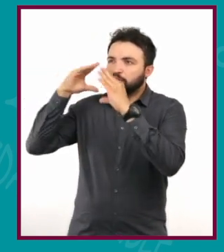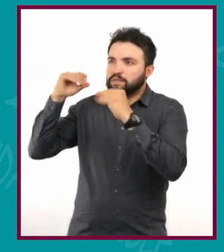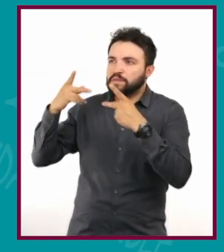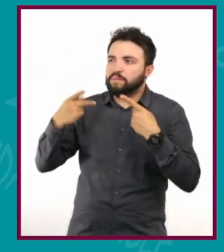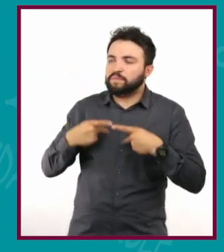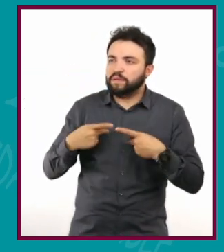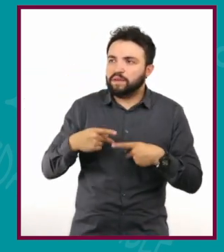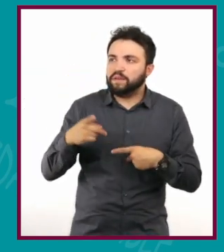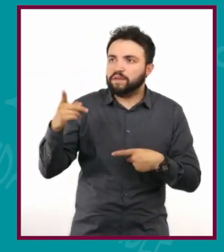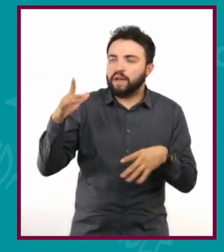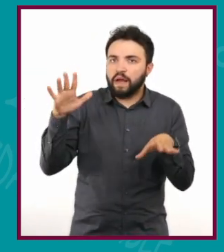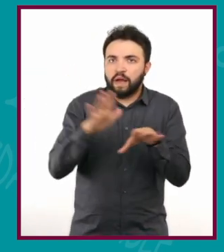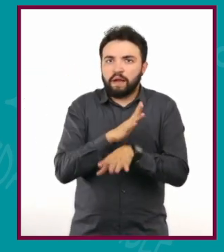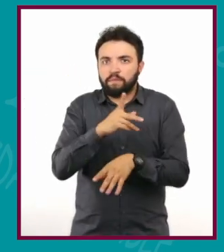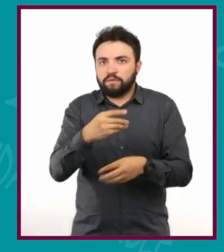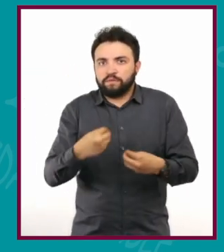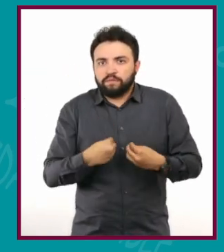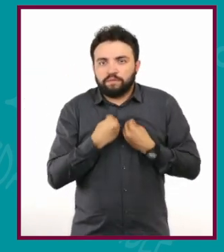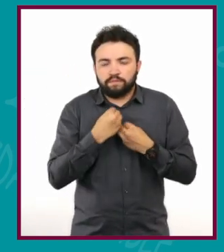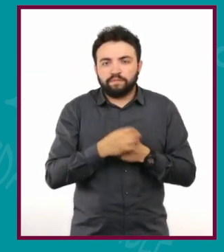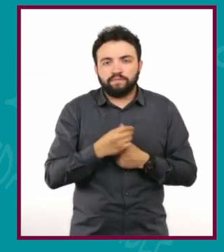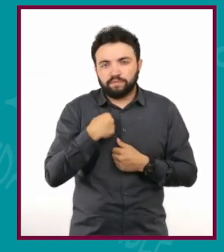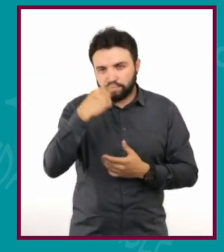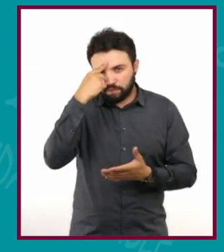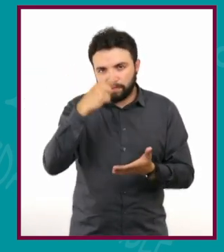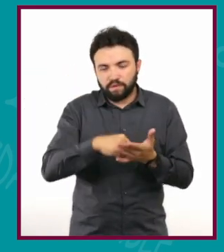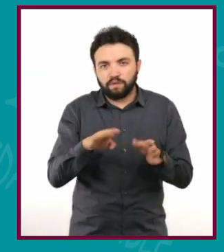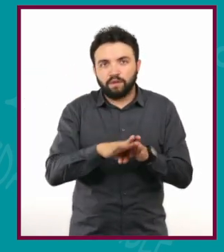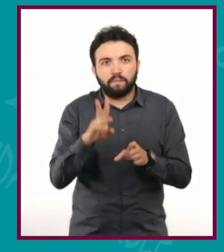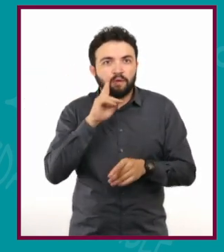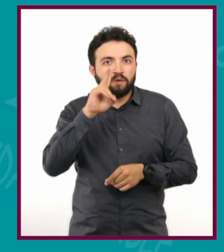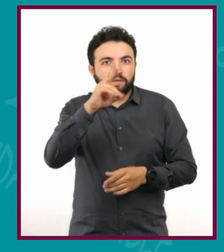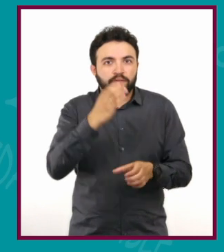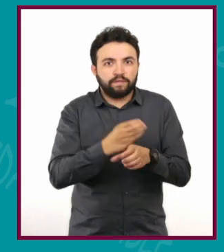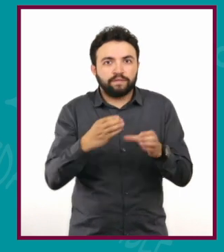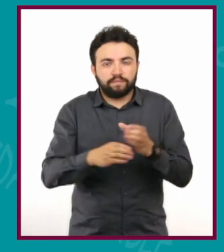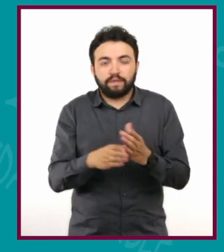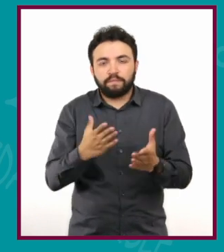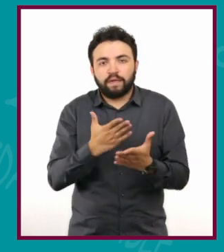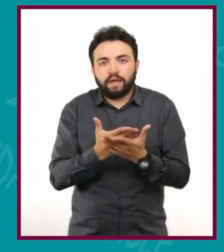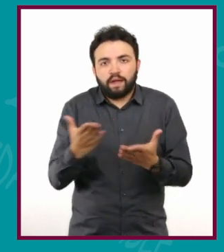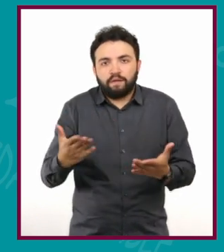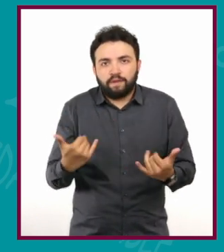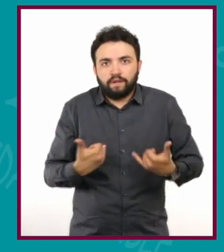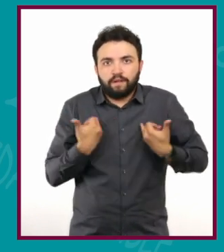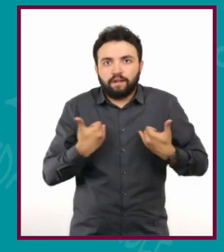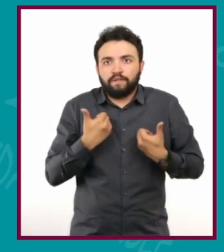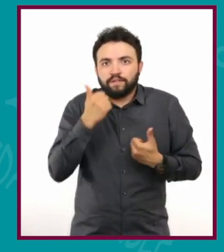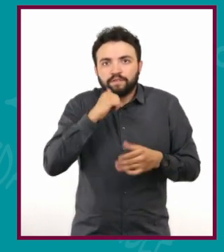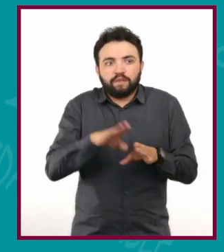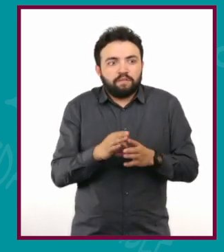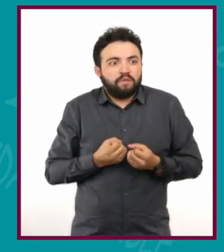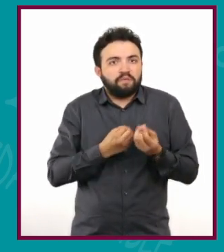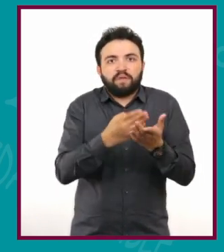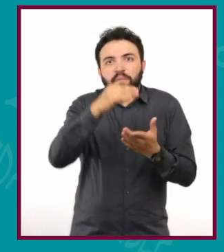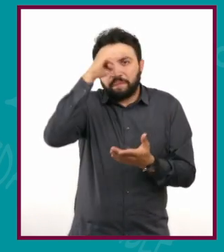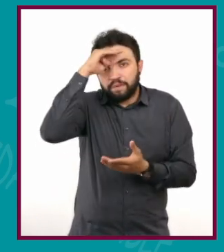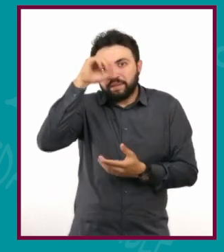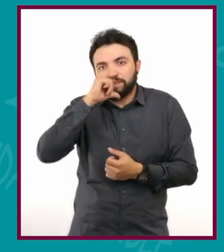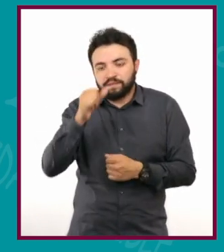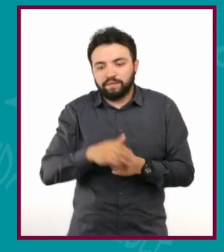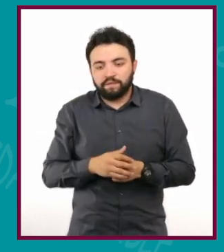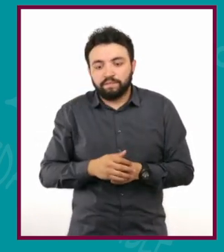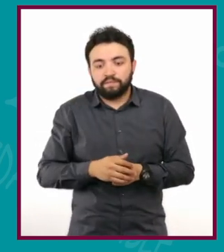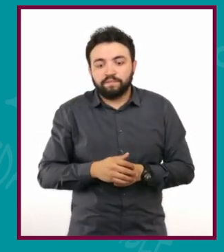Yo creo que sería la forma de ver las cosas y cómo actuar. Que ahorita como uno que está joven, pues hace las cosas a impulso y pues no piensa. A que